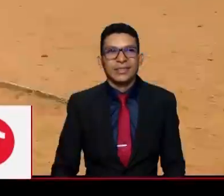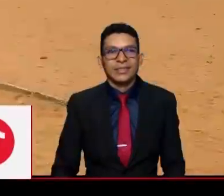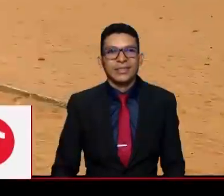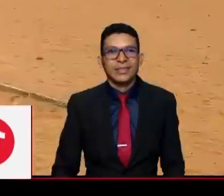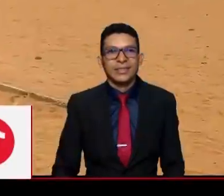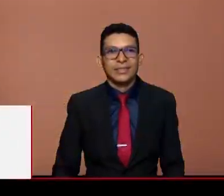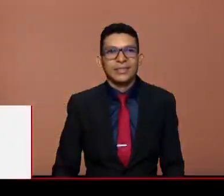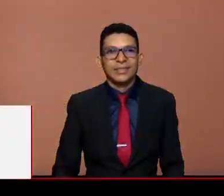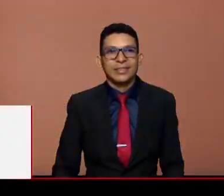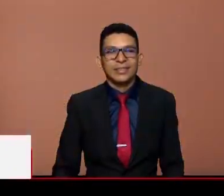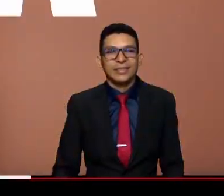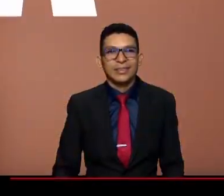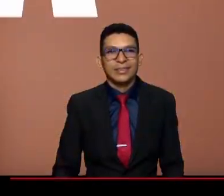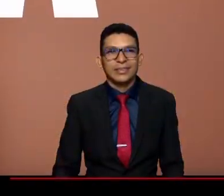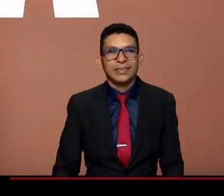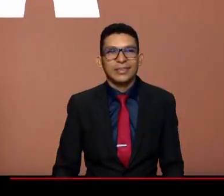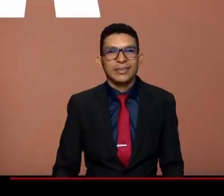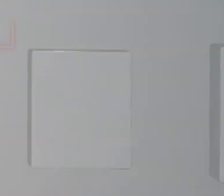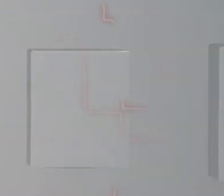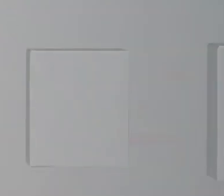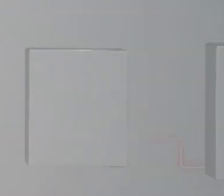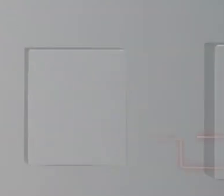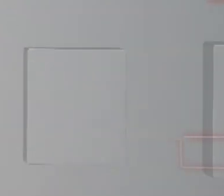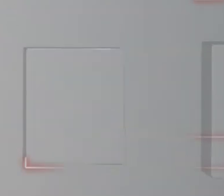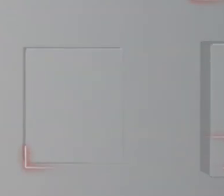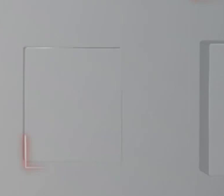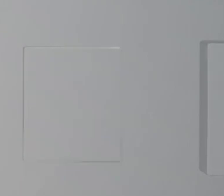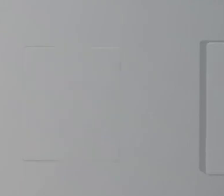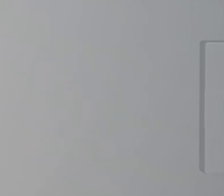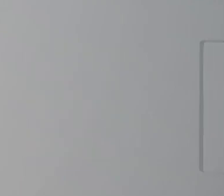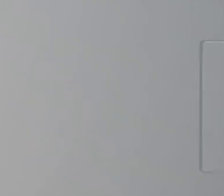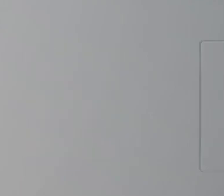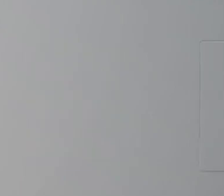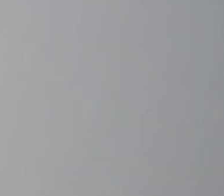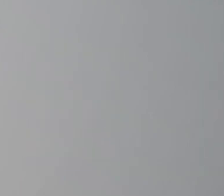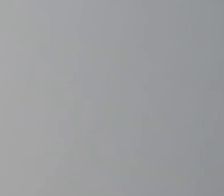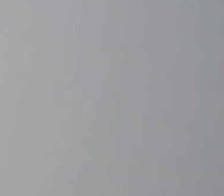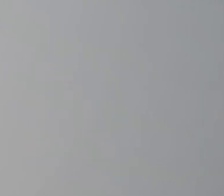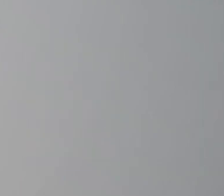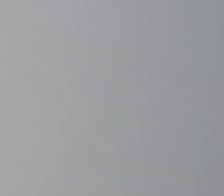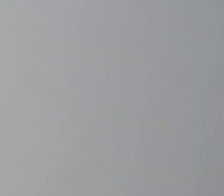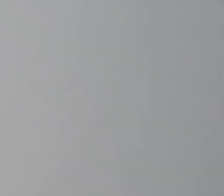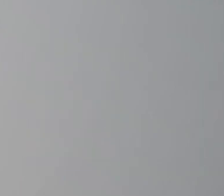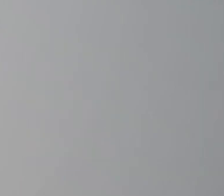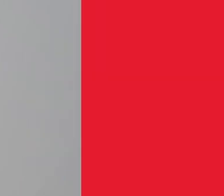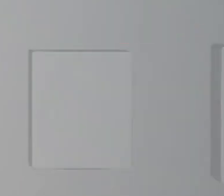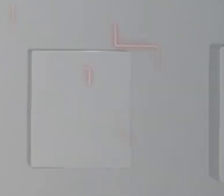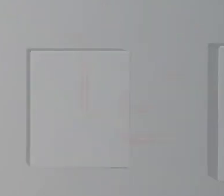resistencia y toda esa experiencia histórica.